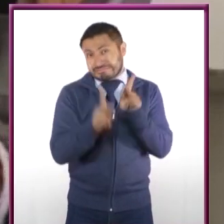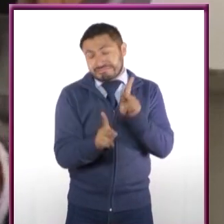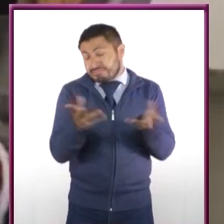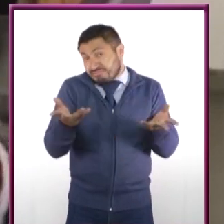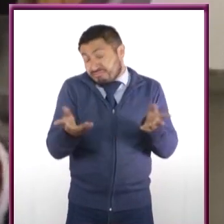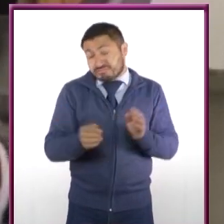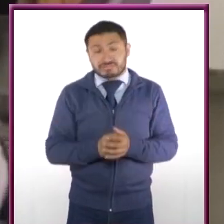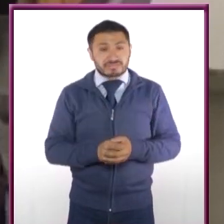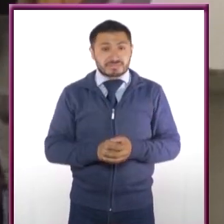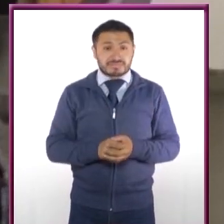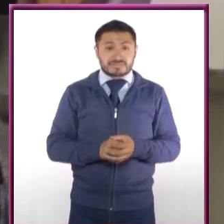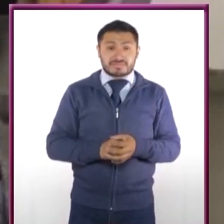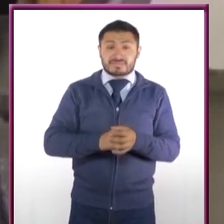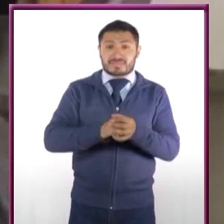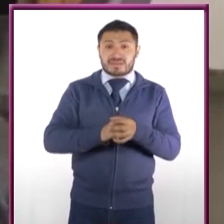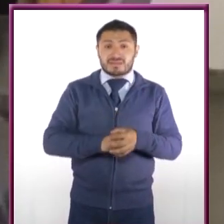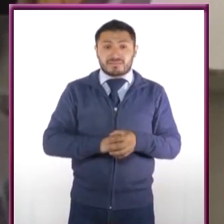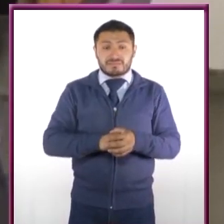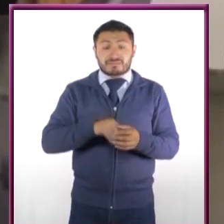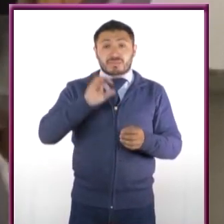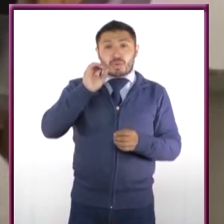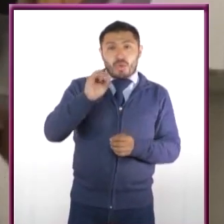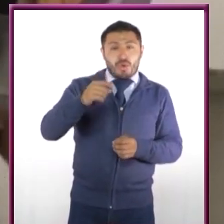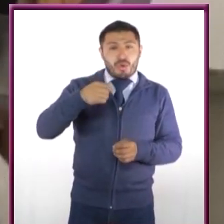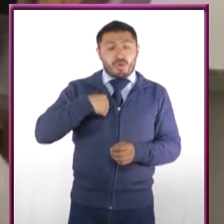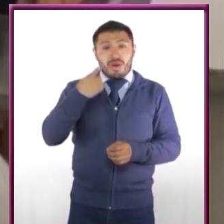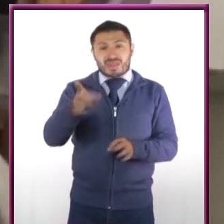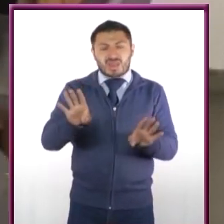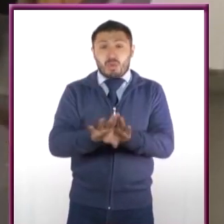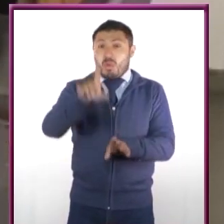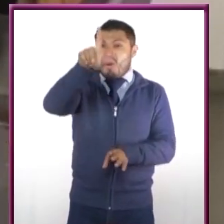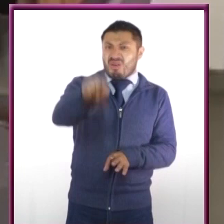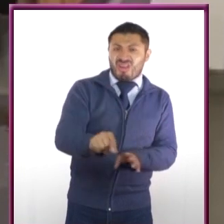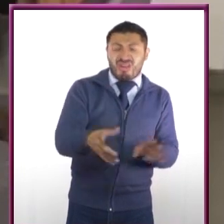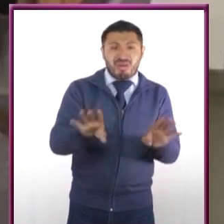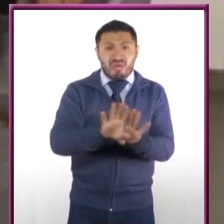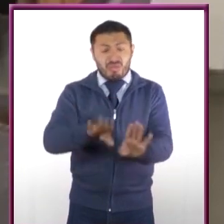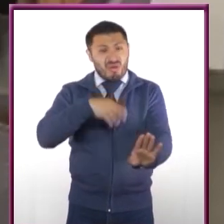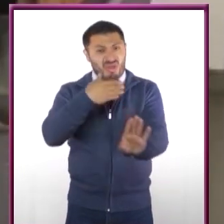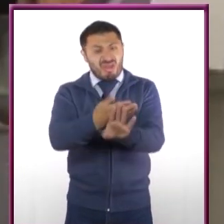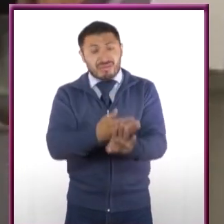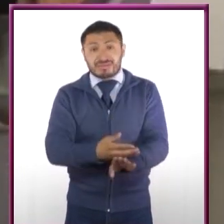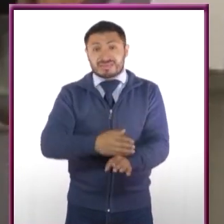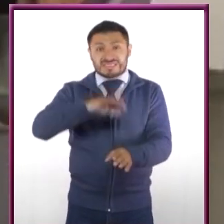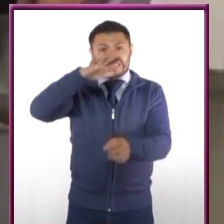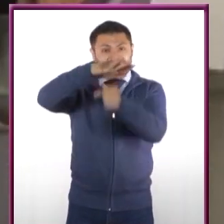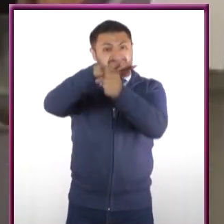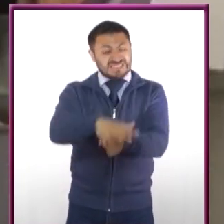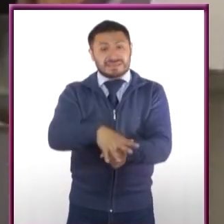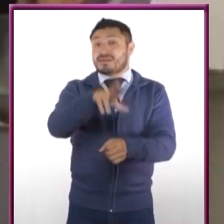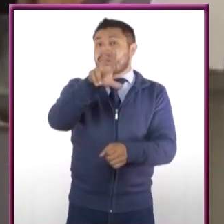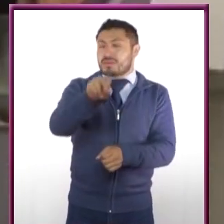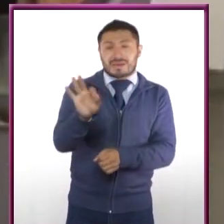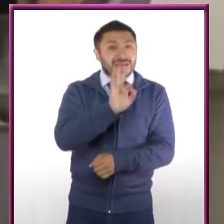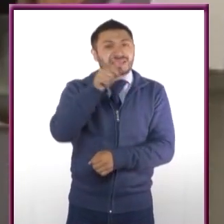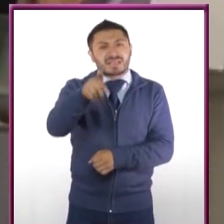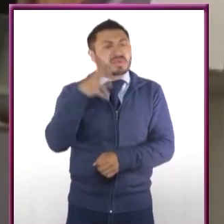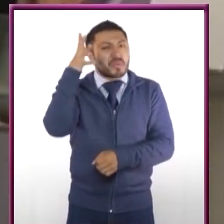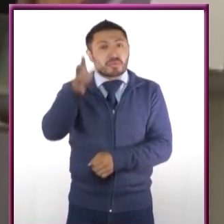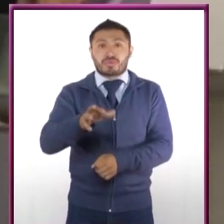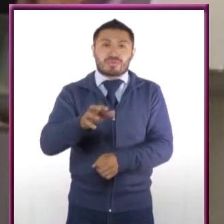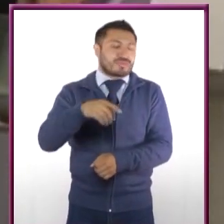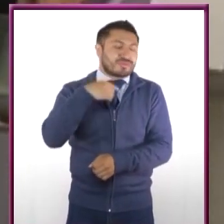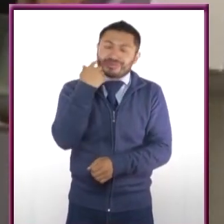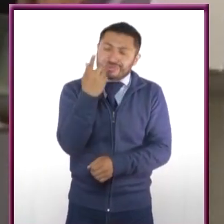nuevamente. O si yo te quisiera hacer sentir menos de alguna forma, ¿no? Tal vez ya no quisieras tratar